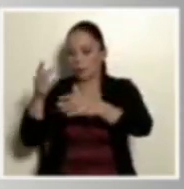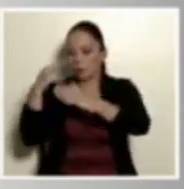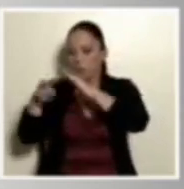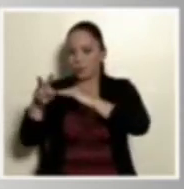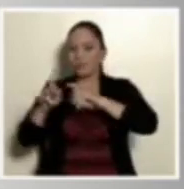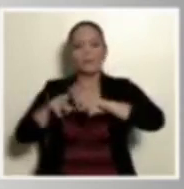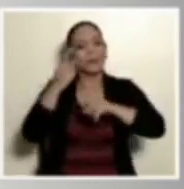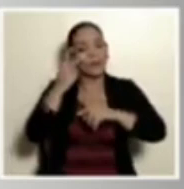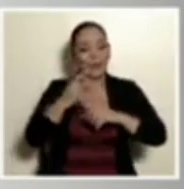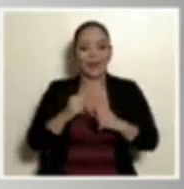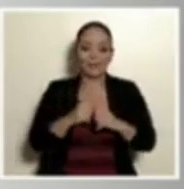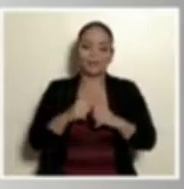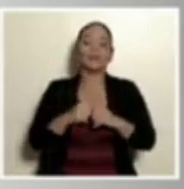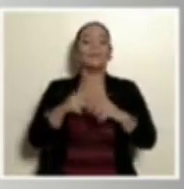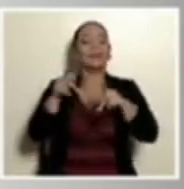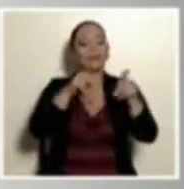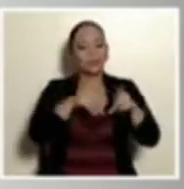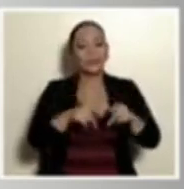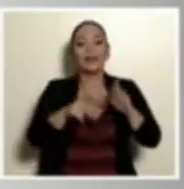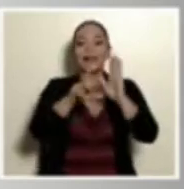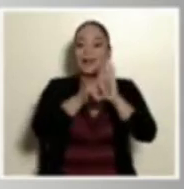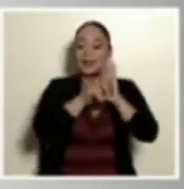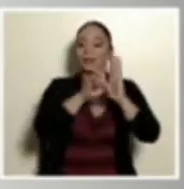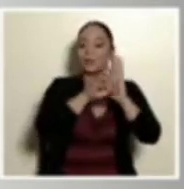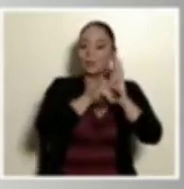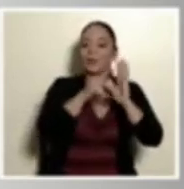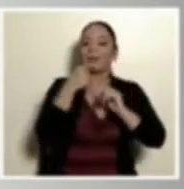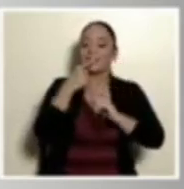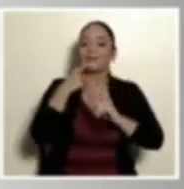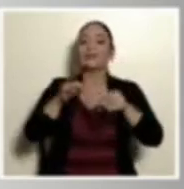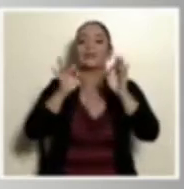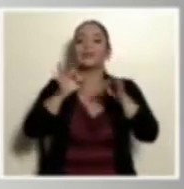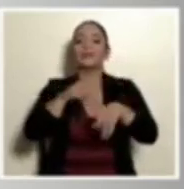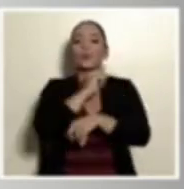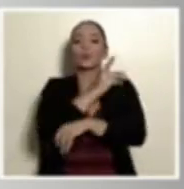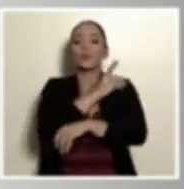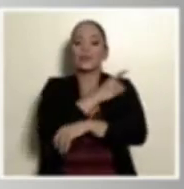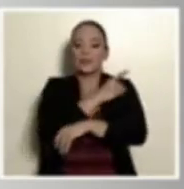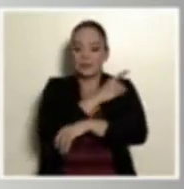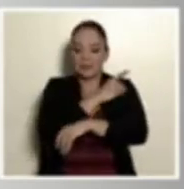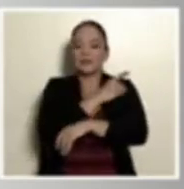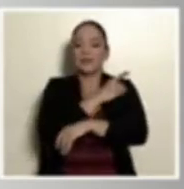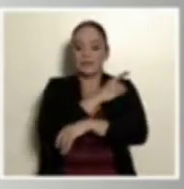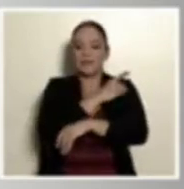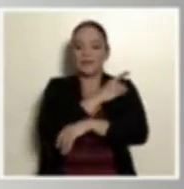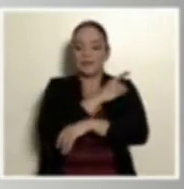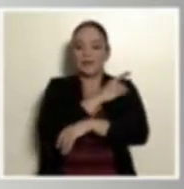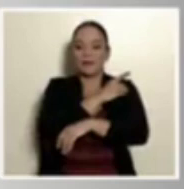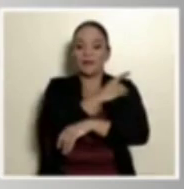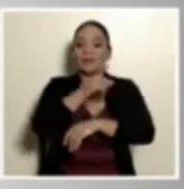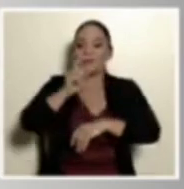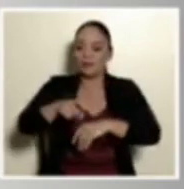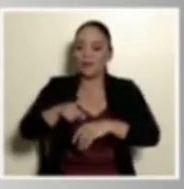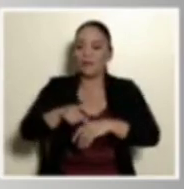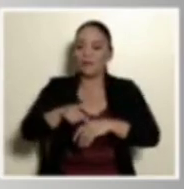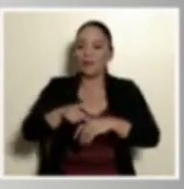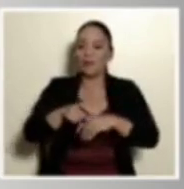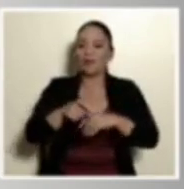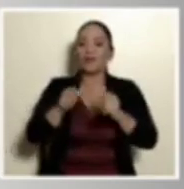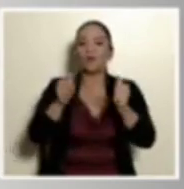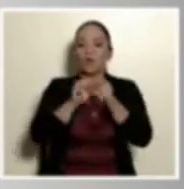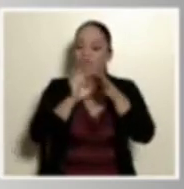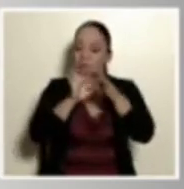ley constitutiva dice que las decisiones de la Junta Directiva se toman en base a los criterios